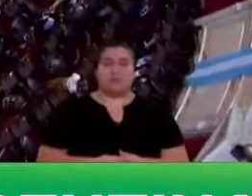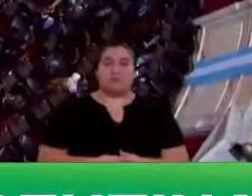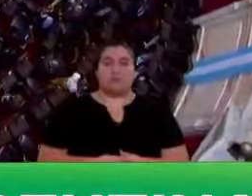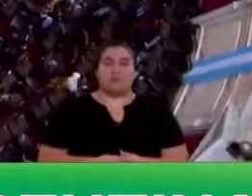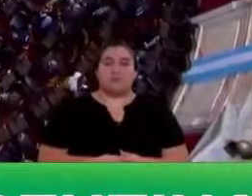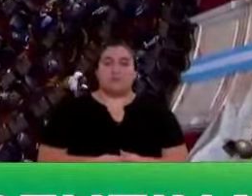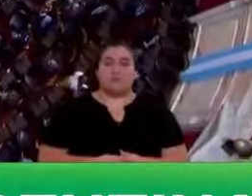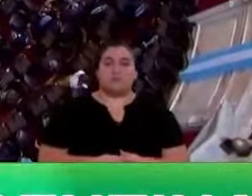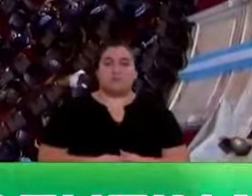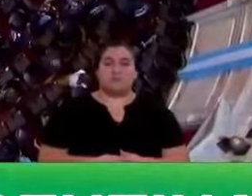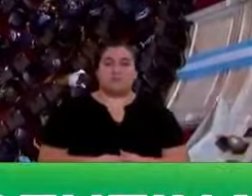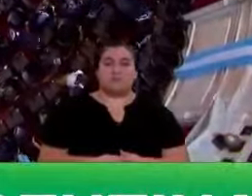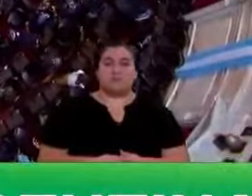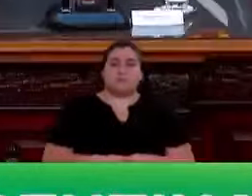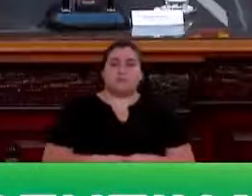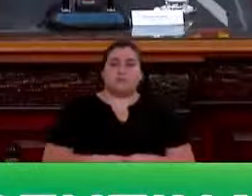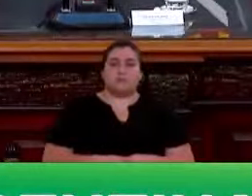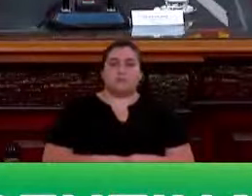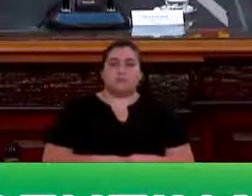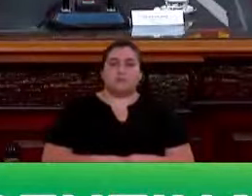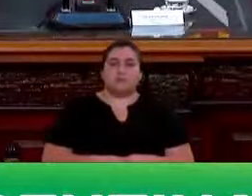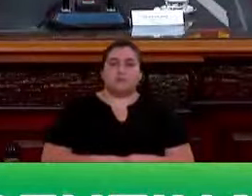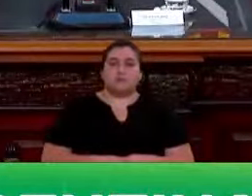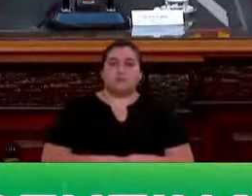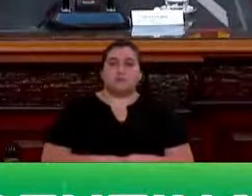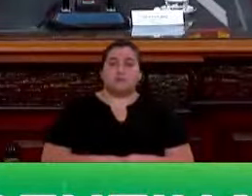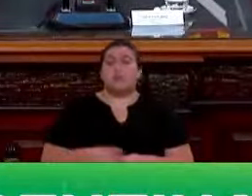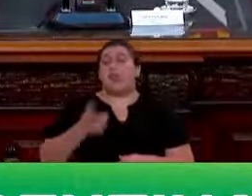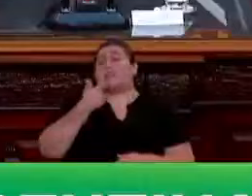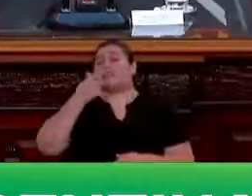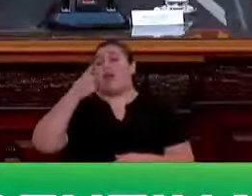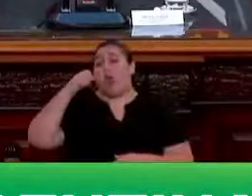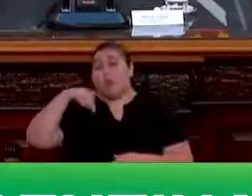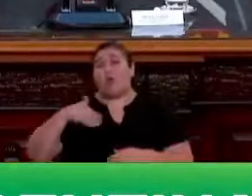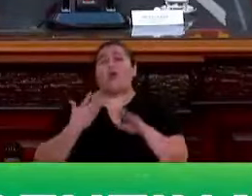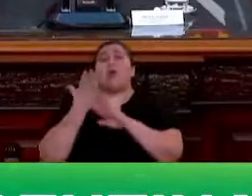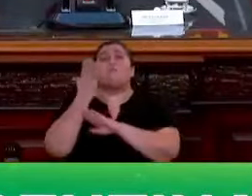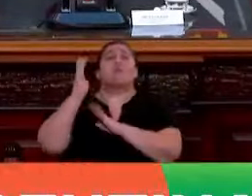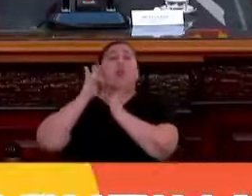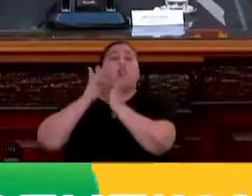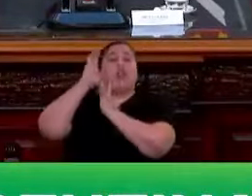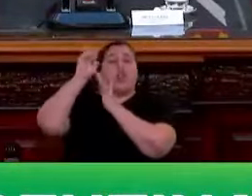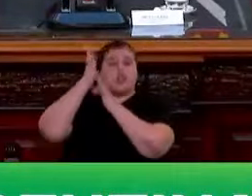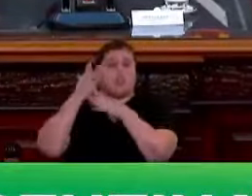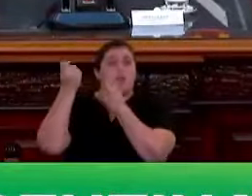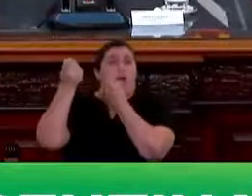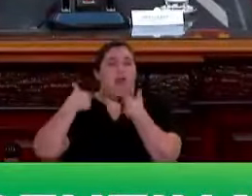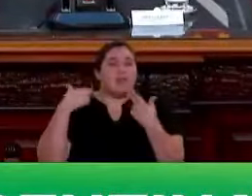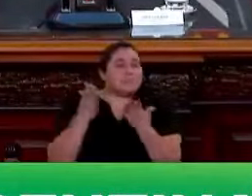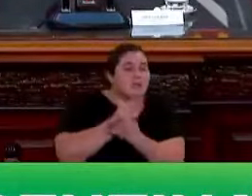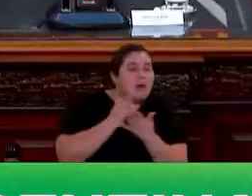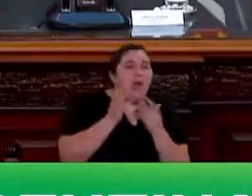puntos importantes de los que se hablaron. ¿Vos ves posible en esta Argentina una reforma sindical?